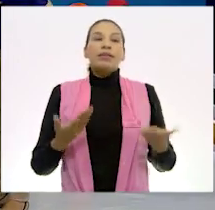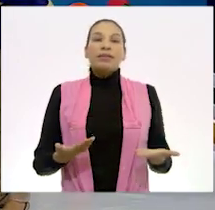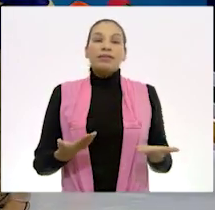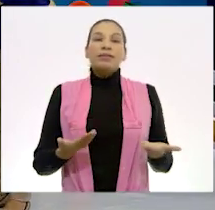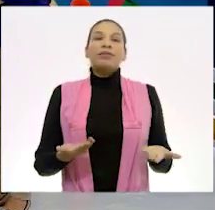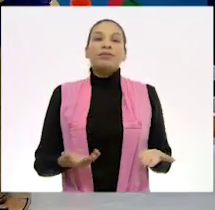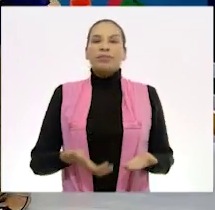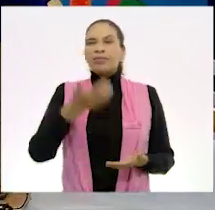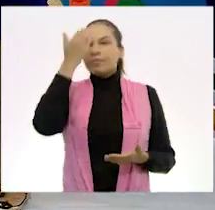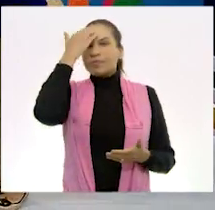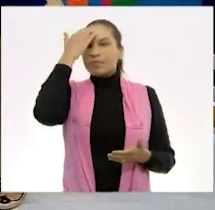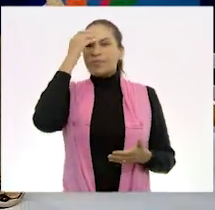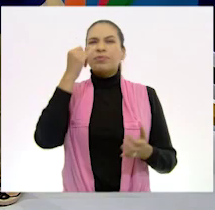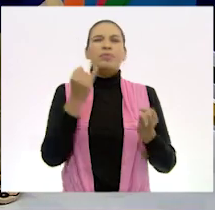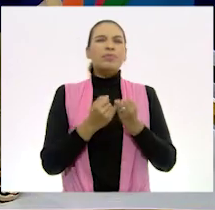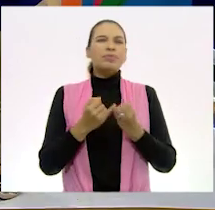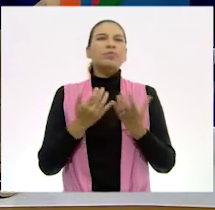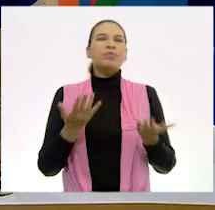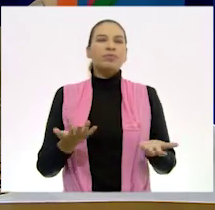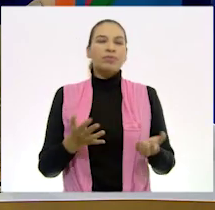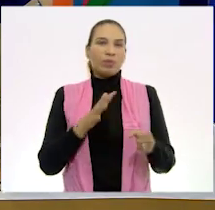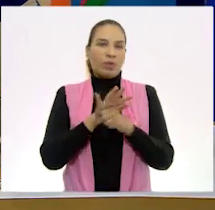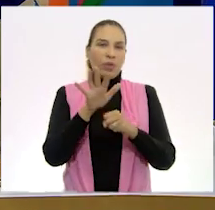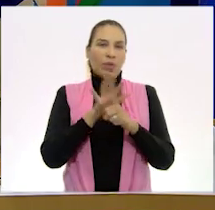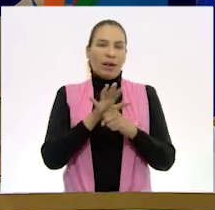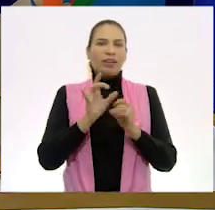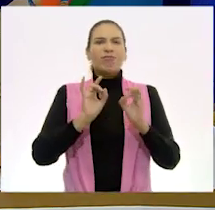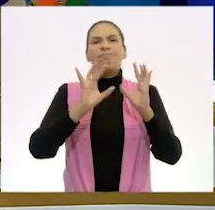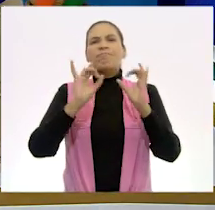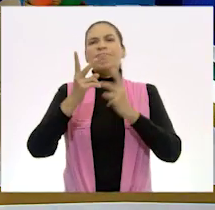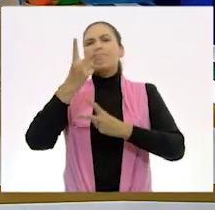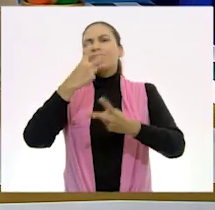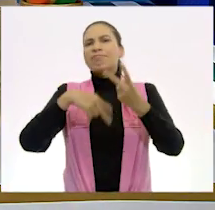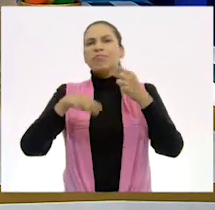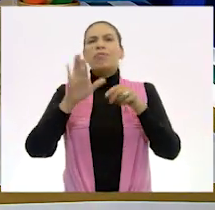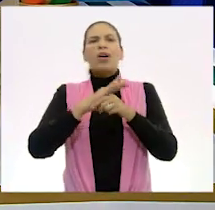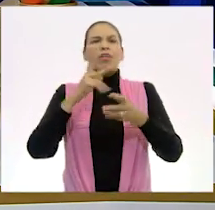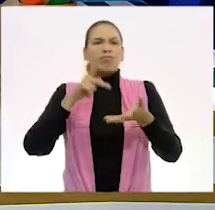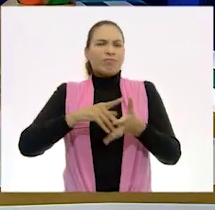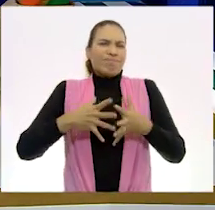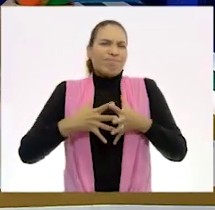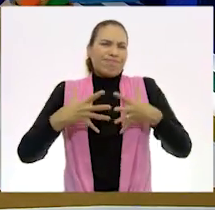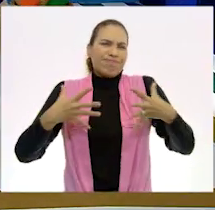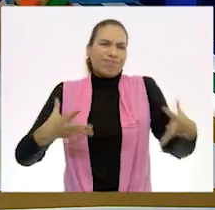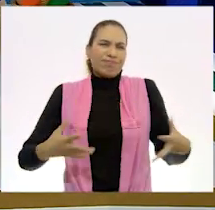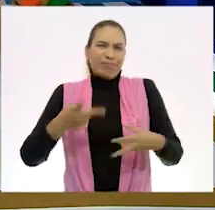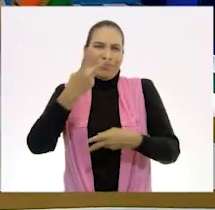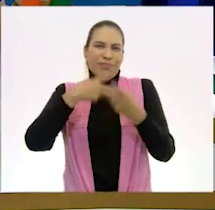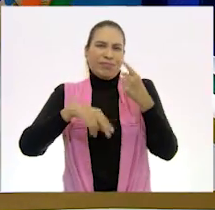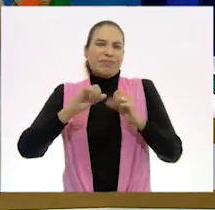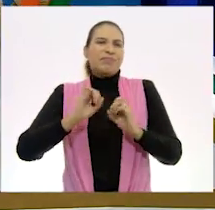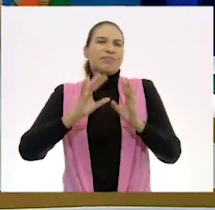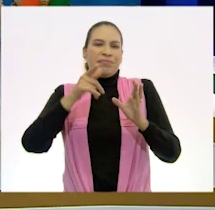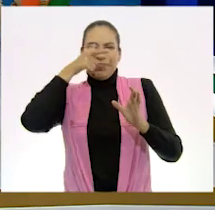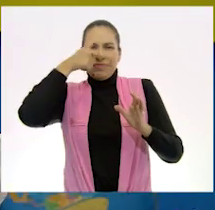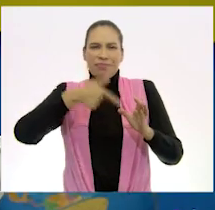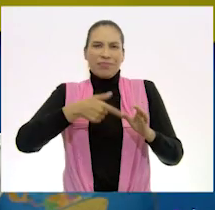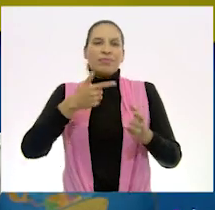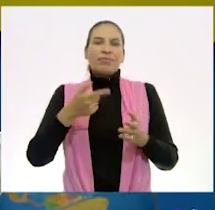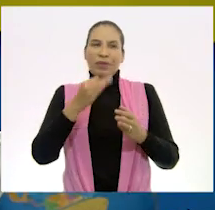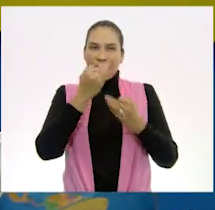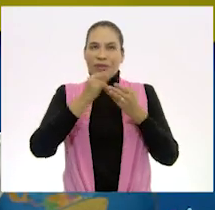vamos a conocer también cuáles son las consecuencias de la obesidad. ¿Me ayudas a pegar este esquema,